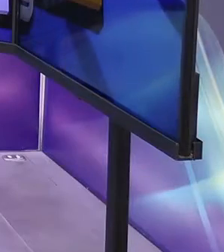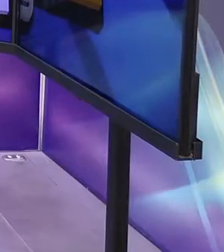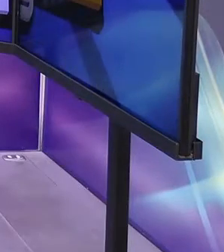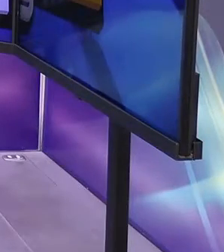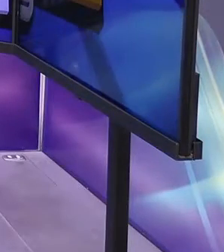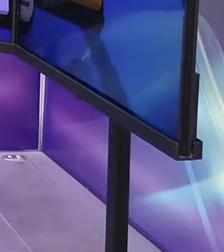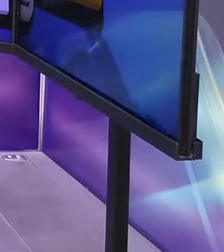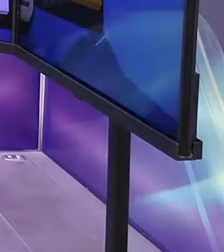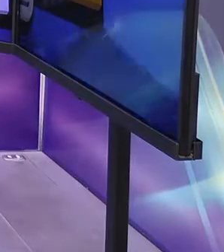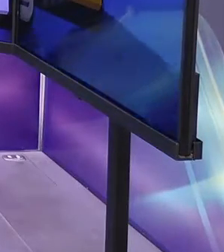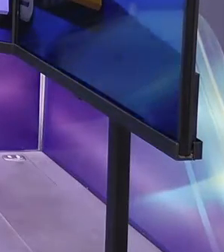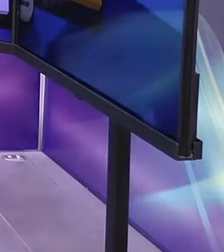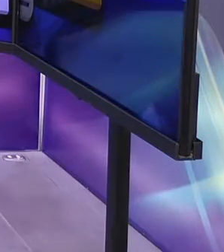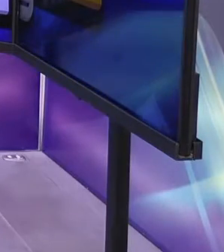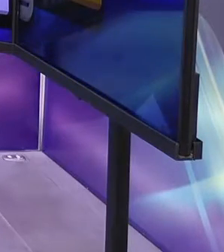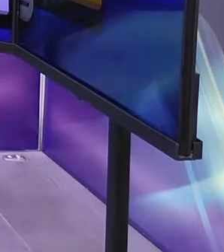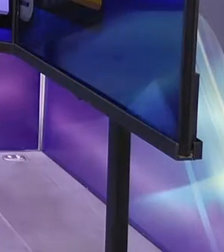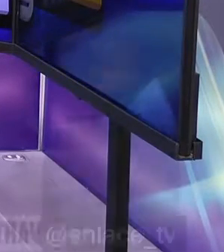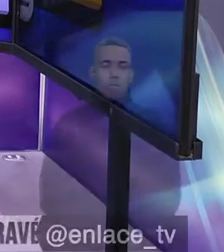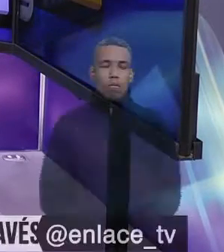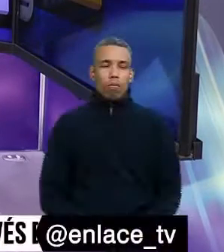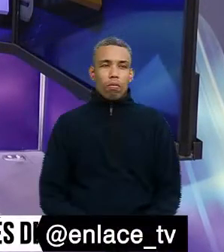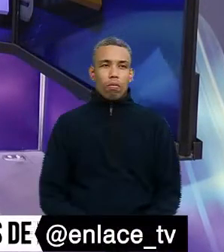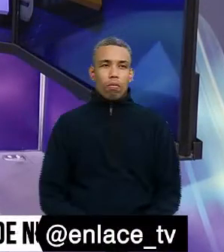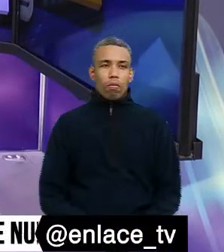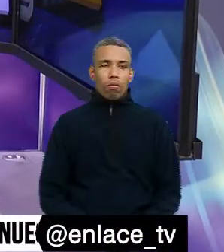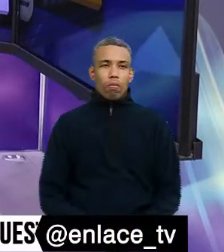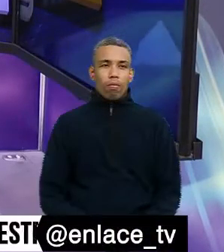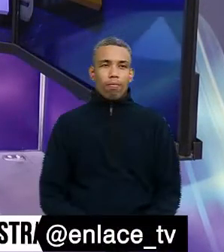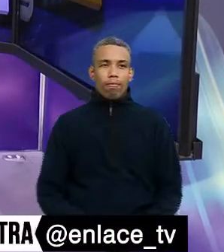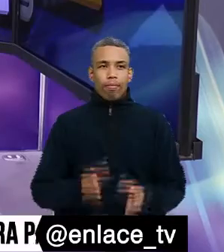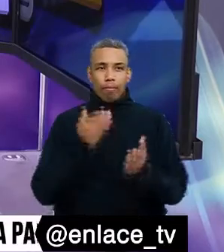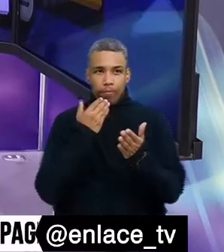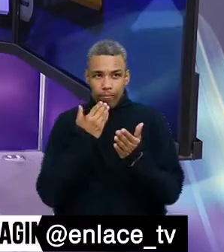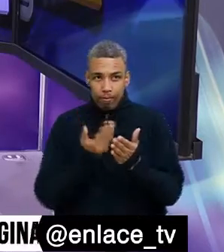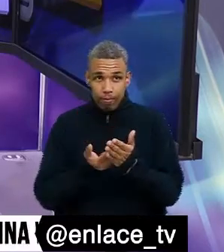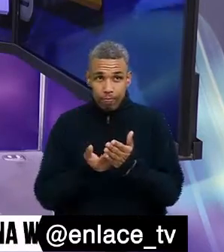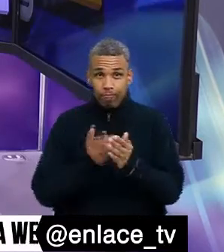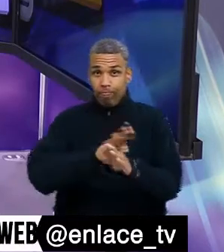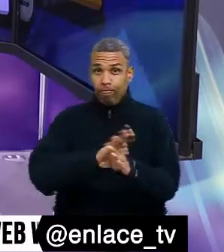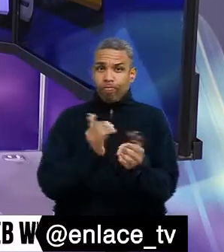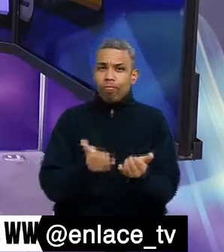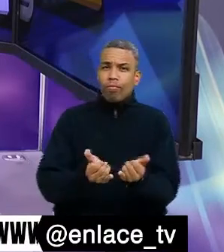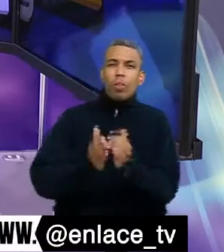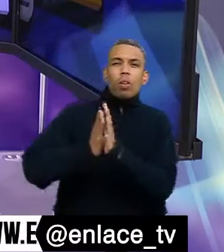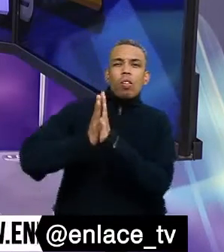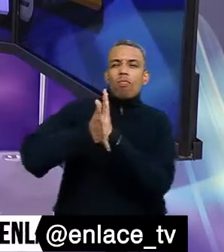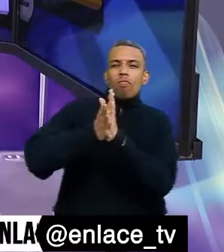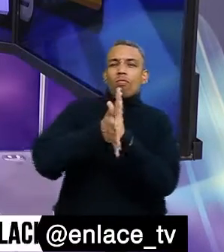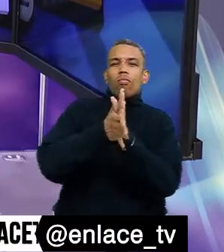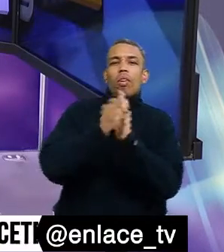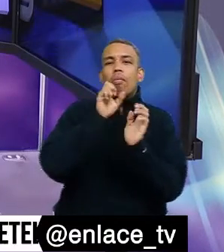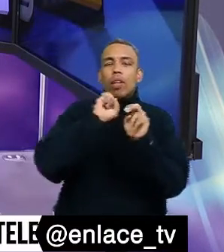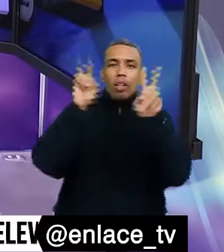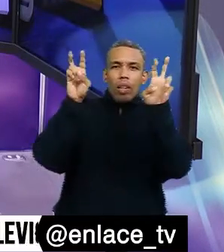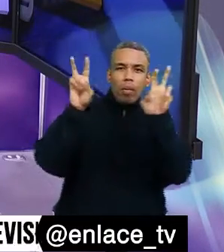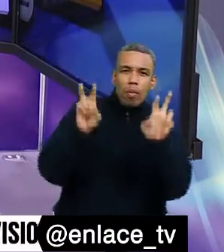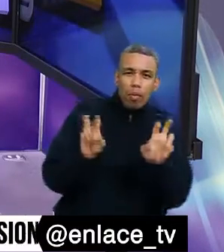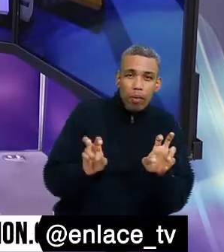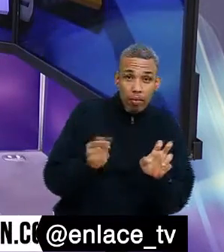Muy buenas tardes, bienvenidos a Enlace Noticias. Los saludamos con la información más importante de nuestra ciudad y región. A continuación veamos